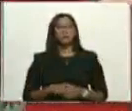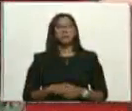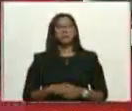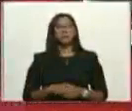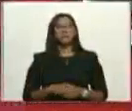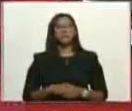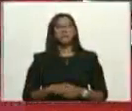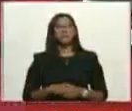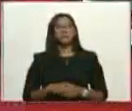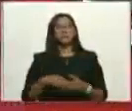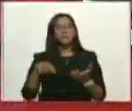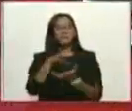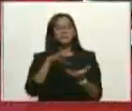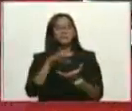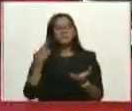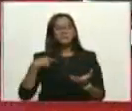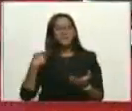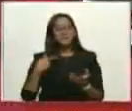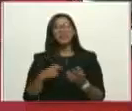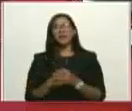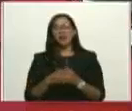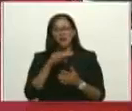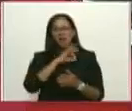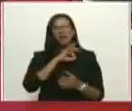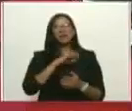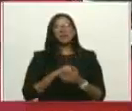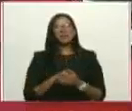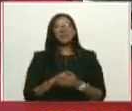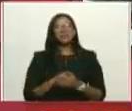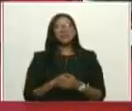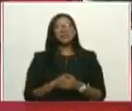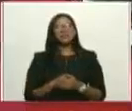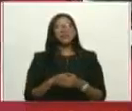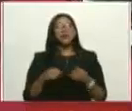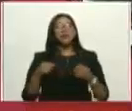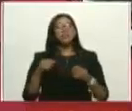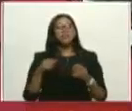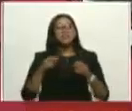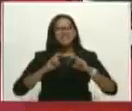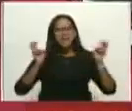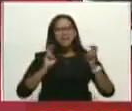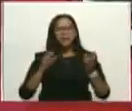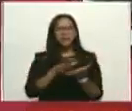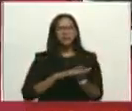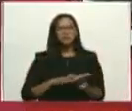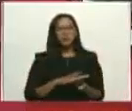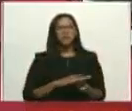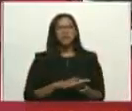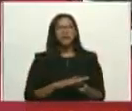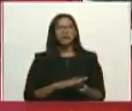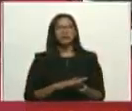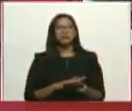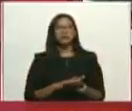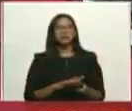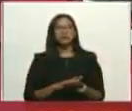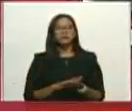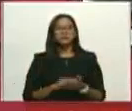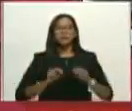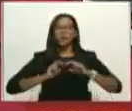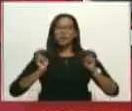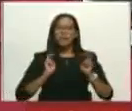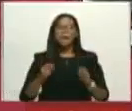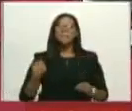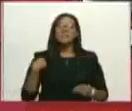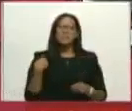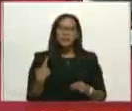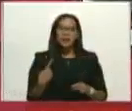Los problemas que ellos tienen en la sociedad, los asuntos a resolver, la motivación, los temas principales